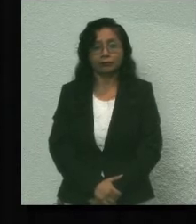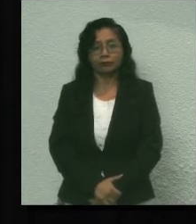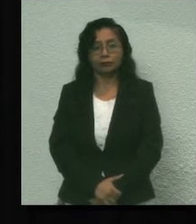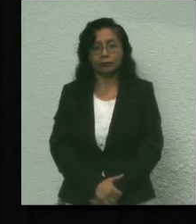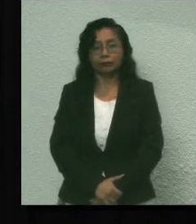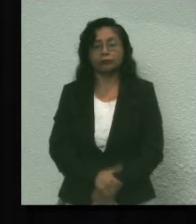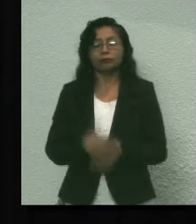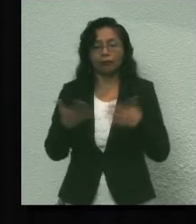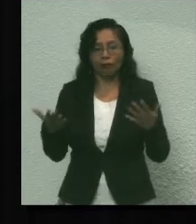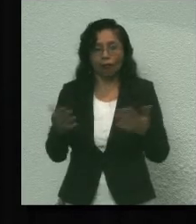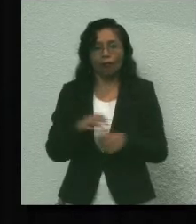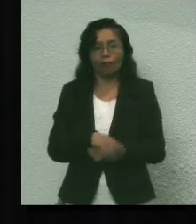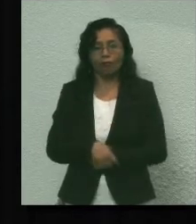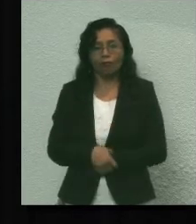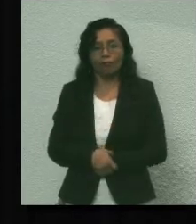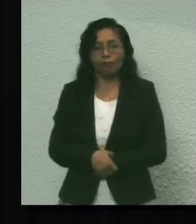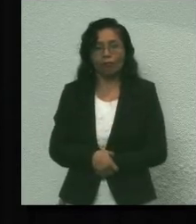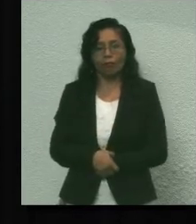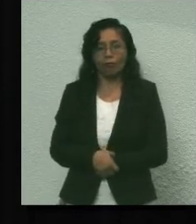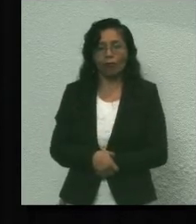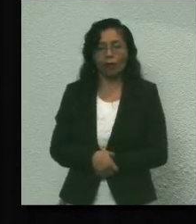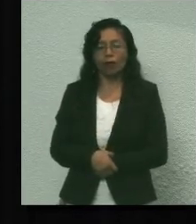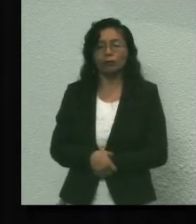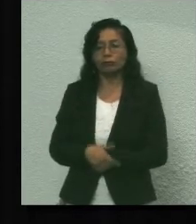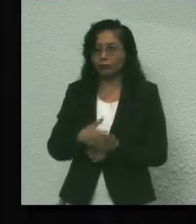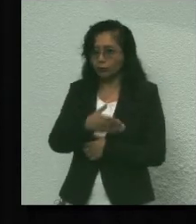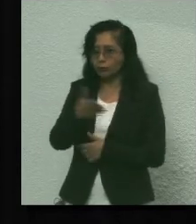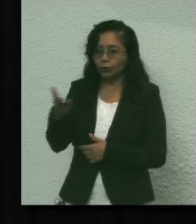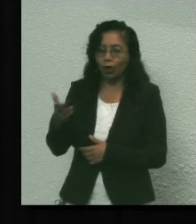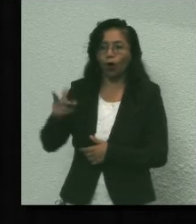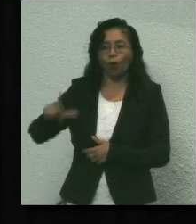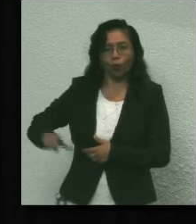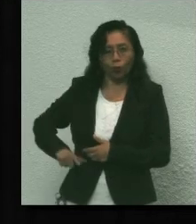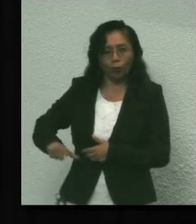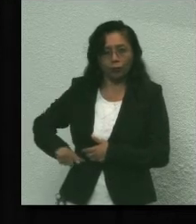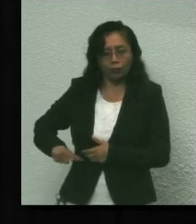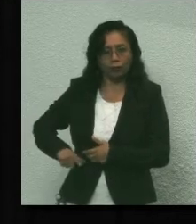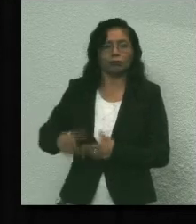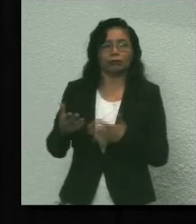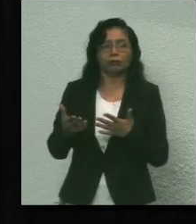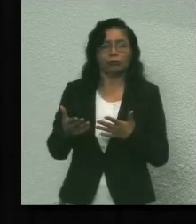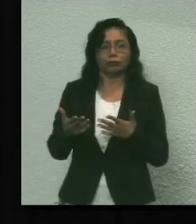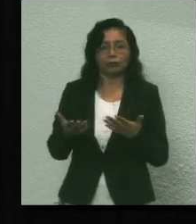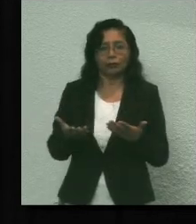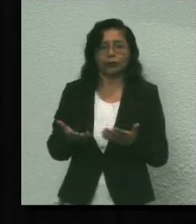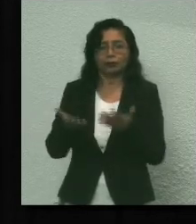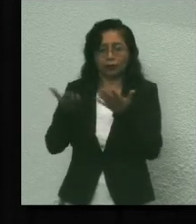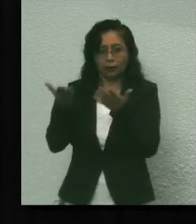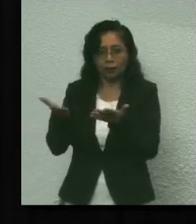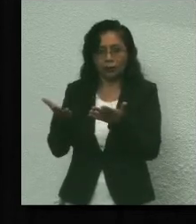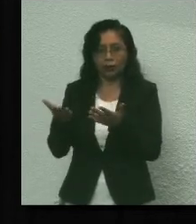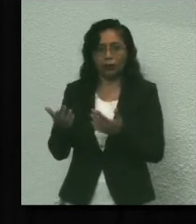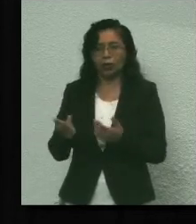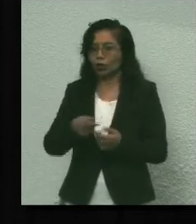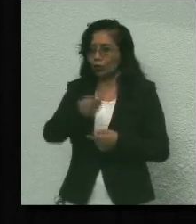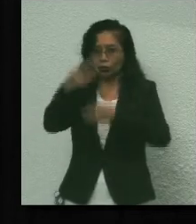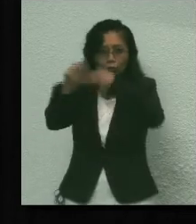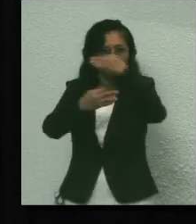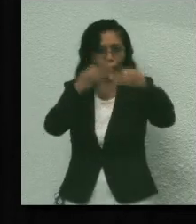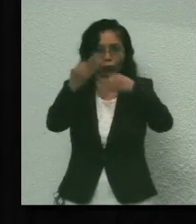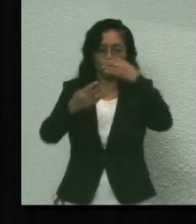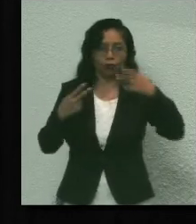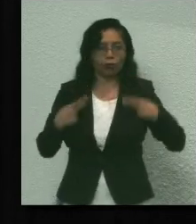hago un respetuoso llamado señor gobernador para que el ejecutivo y sus servidores públicos